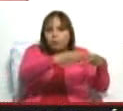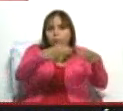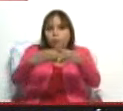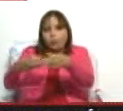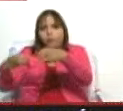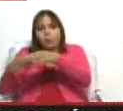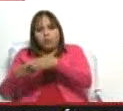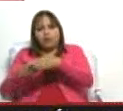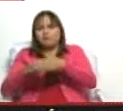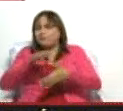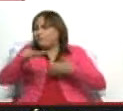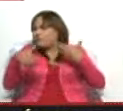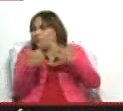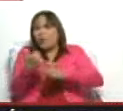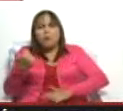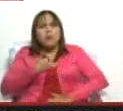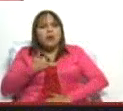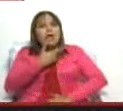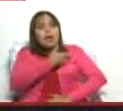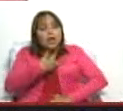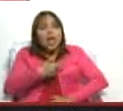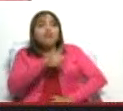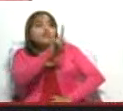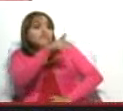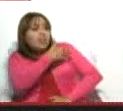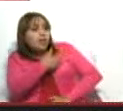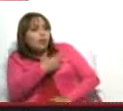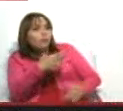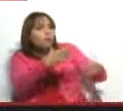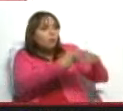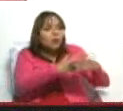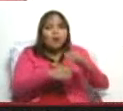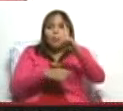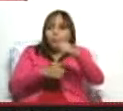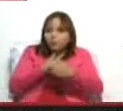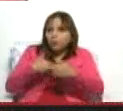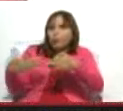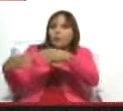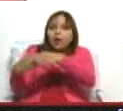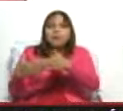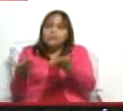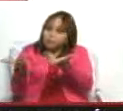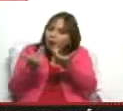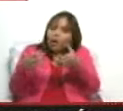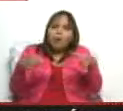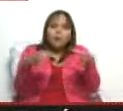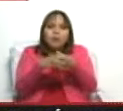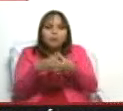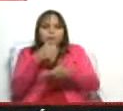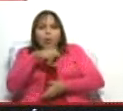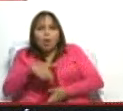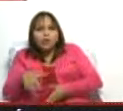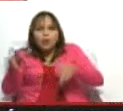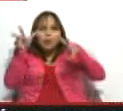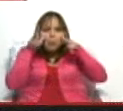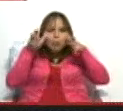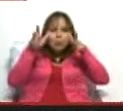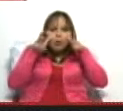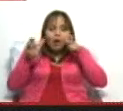con todos aquellos que se han querido reunir. Los ha escuchado. Nosotros